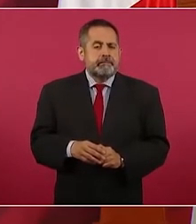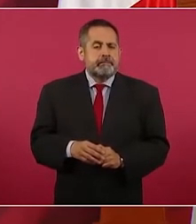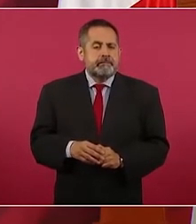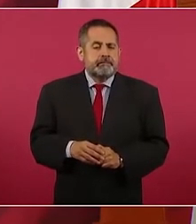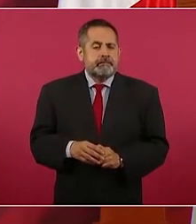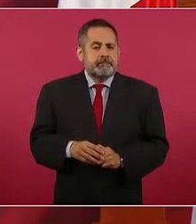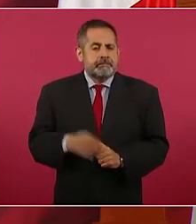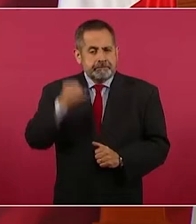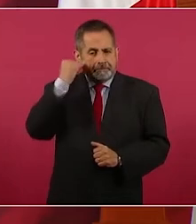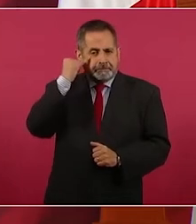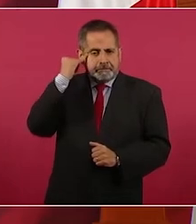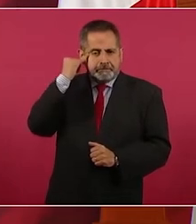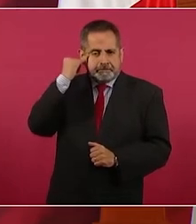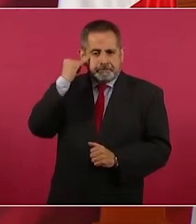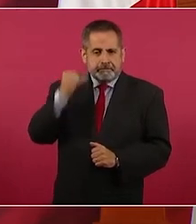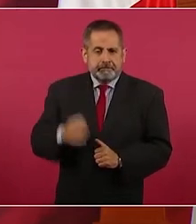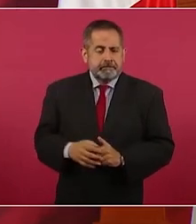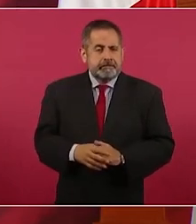Japón,